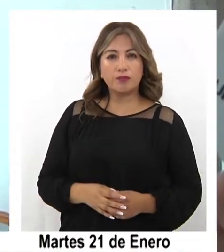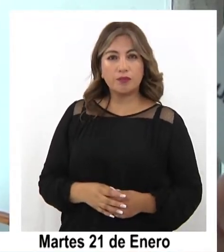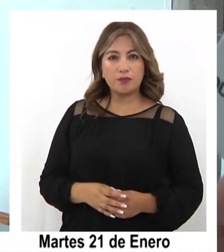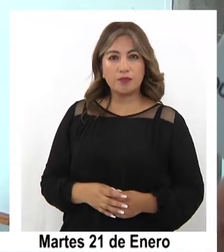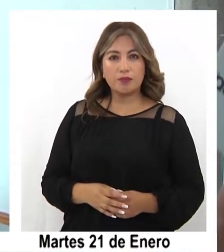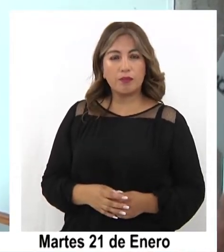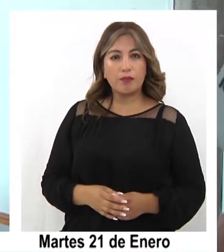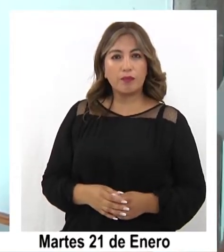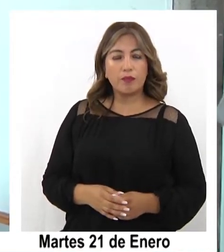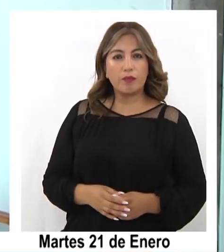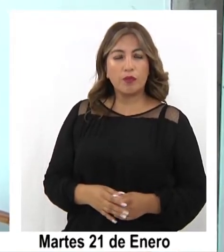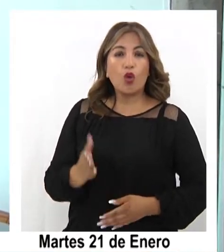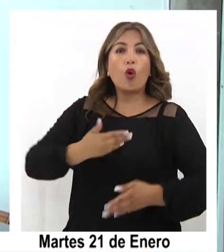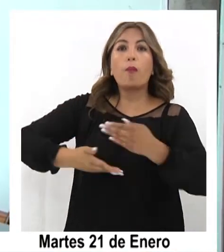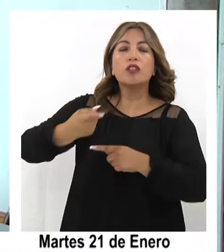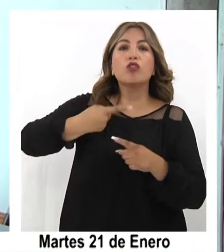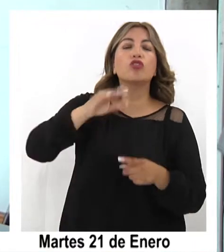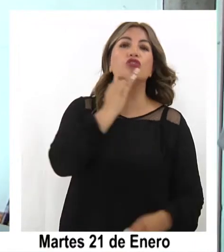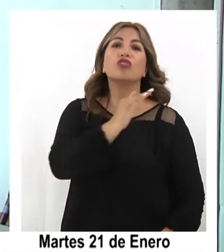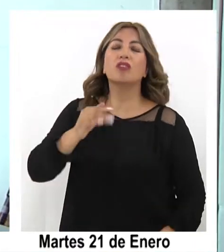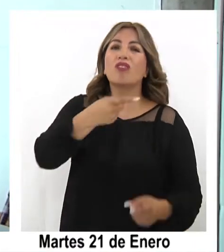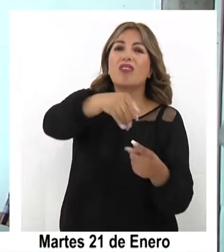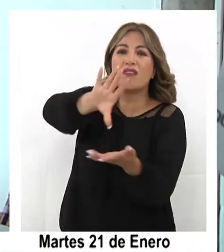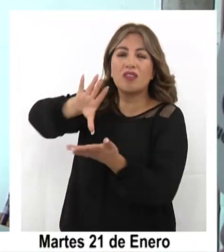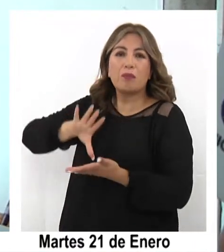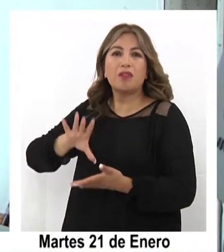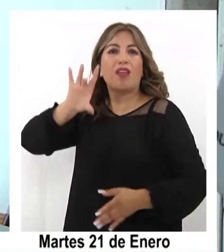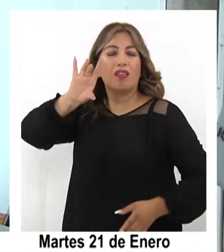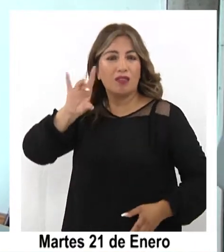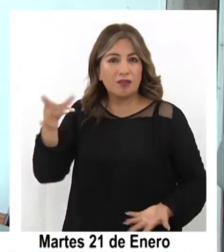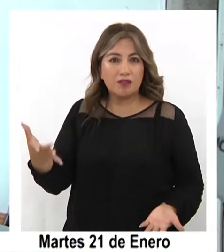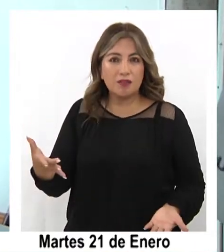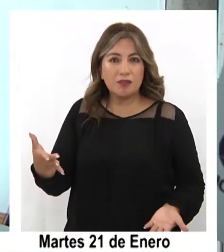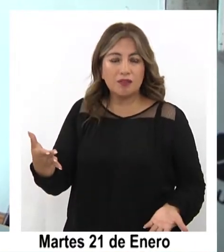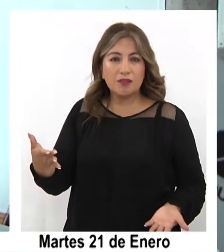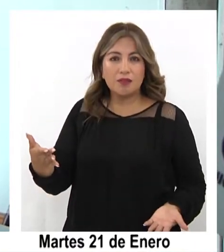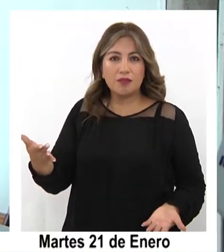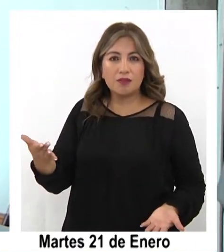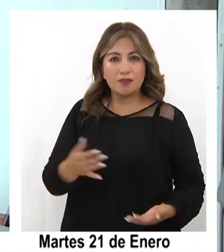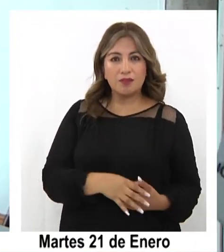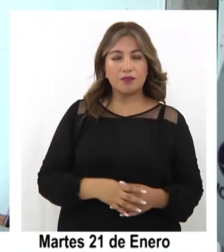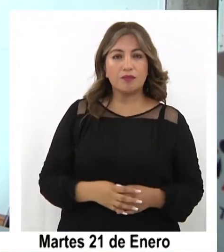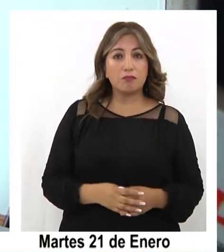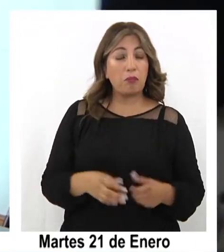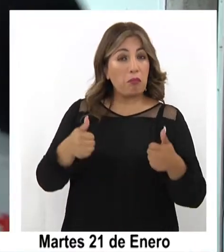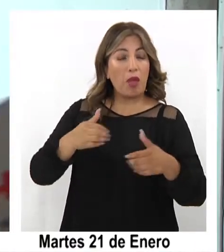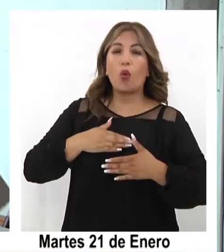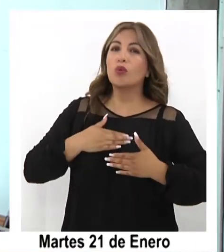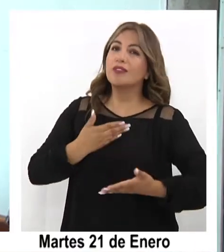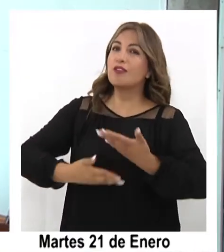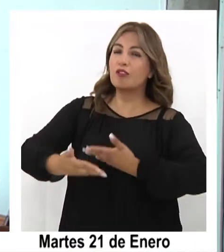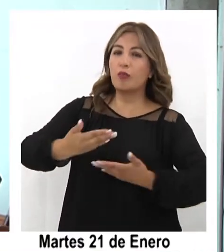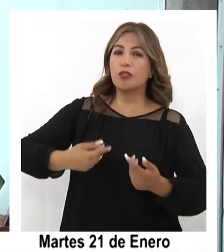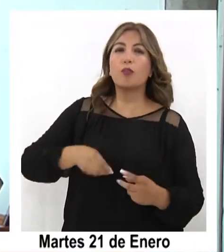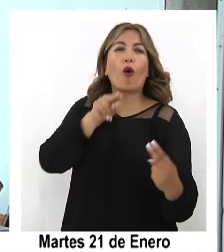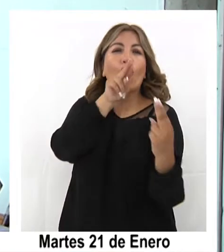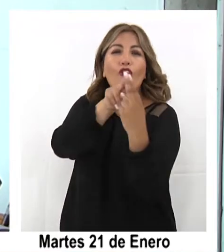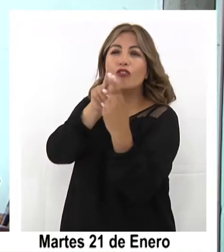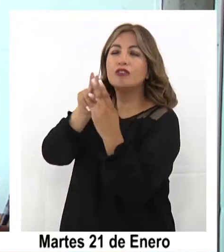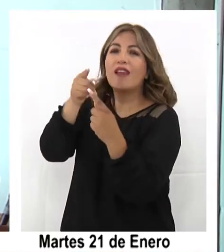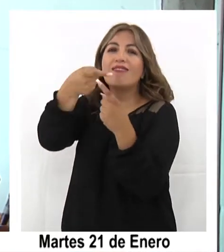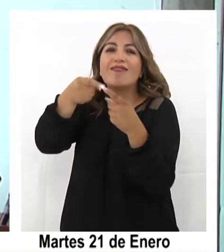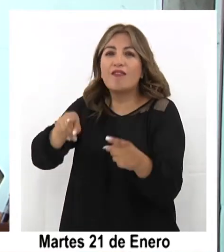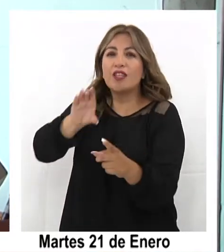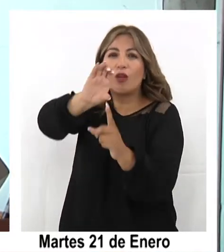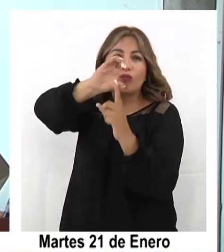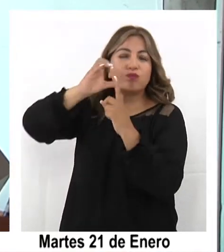¿qué te ha parecido compartir con otros niños de diferentes edades, de diferentes nacionalidades? Bien, porque así puedo